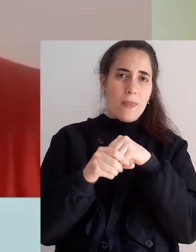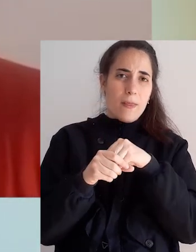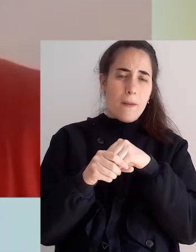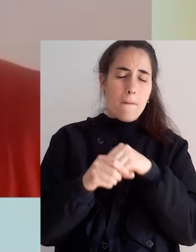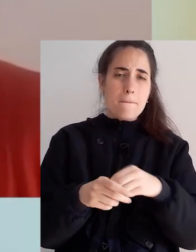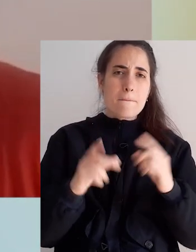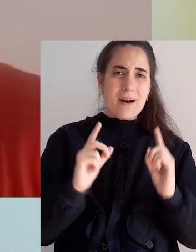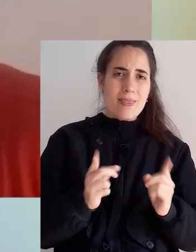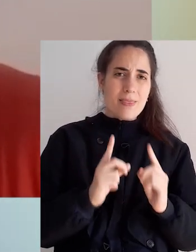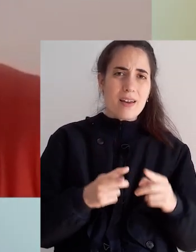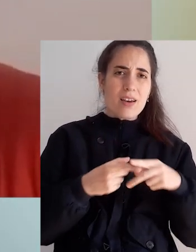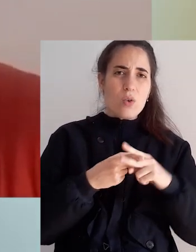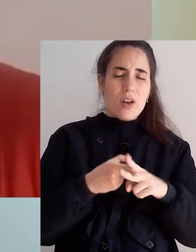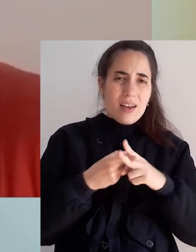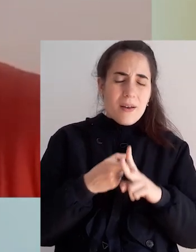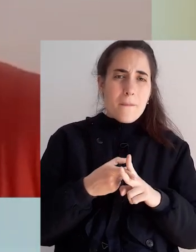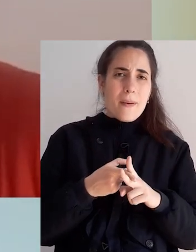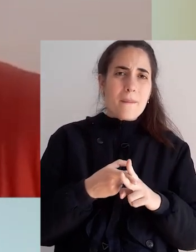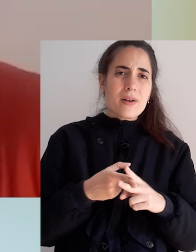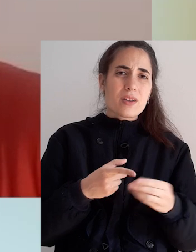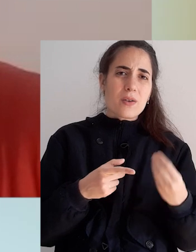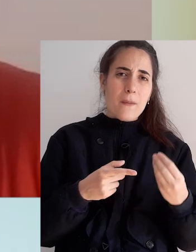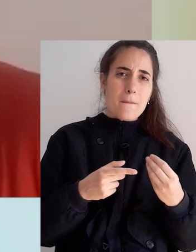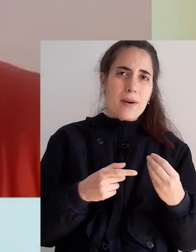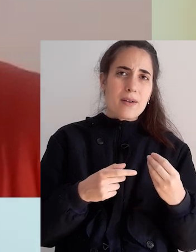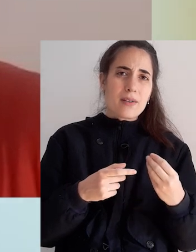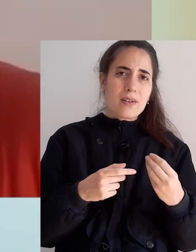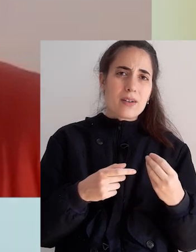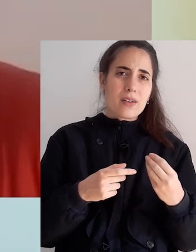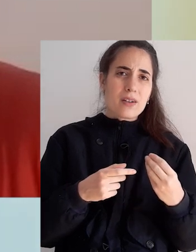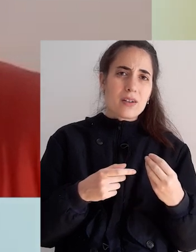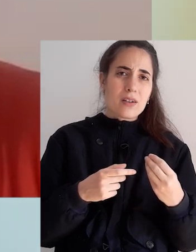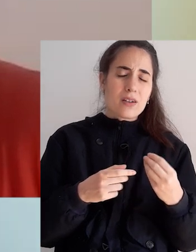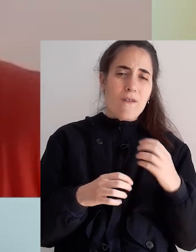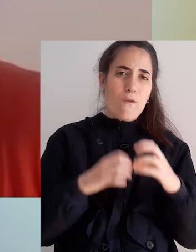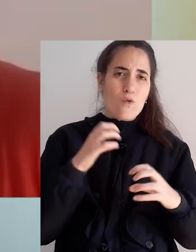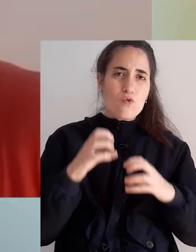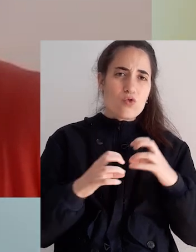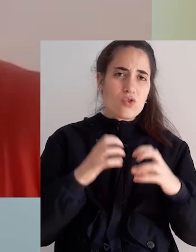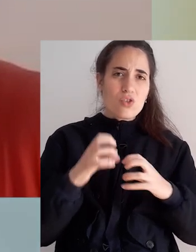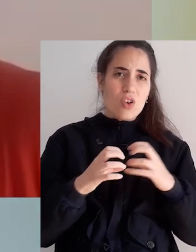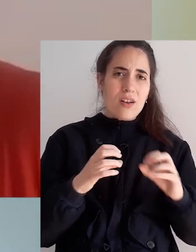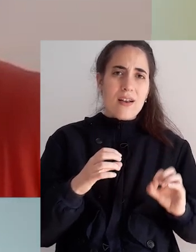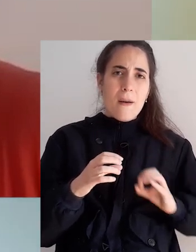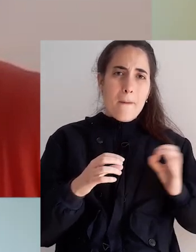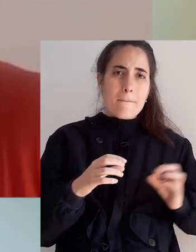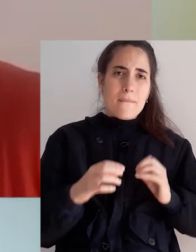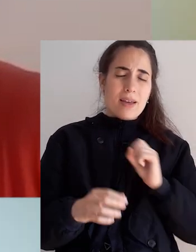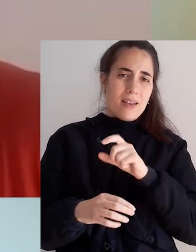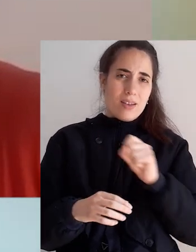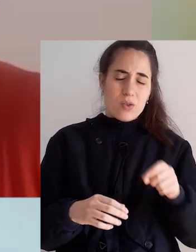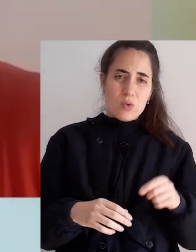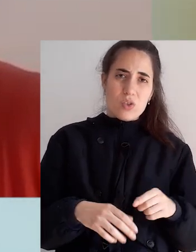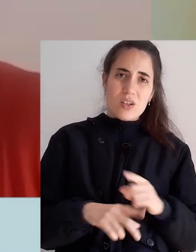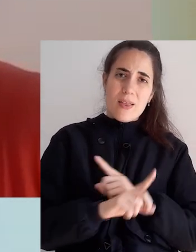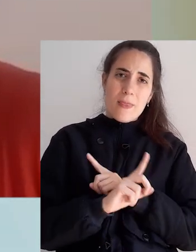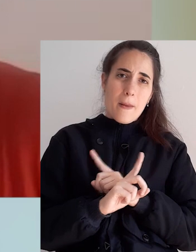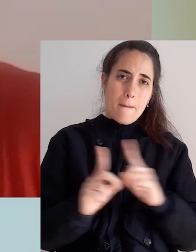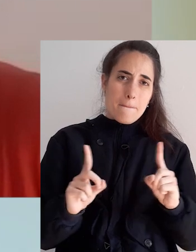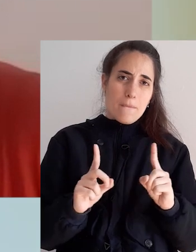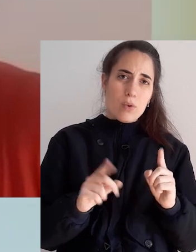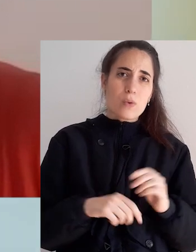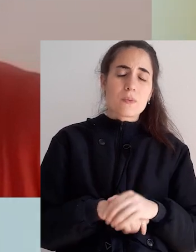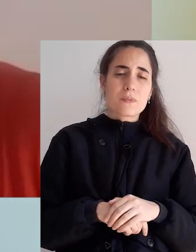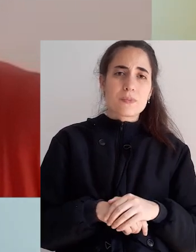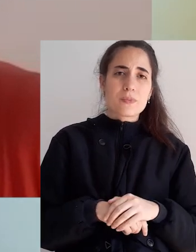la persona con discapacidad pueda contar con esta ayuda en muchos casos tan necesaria. Pensemos en los niños en la etapa escolar o